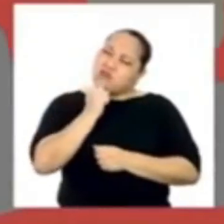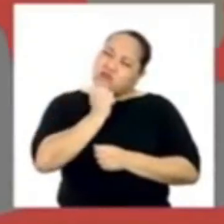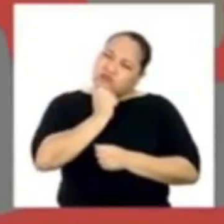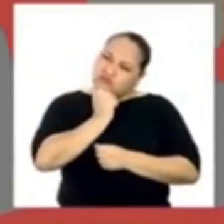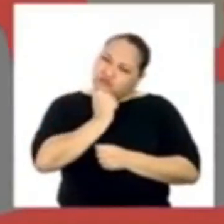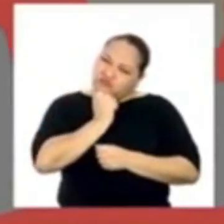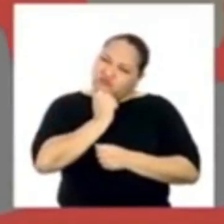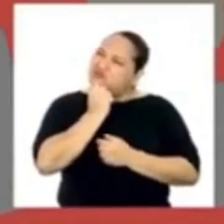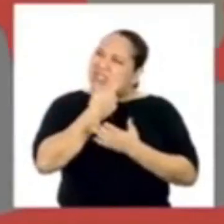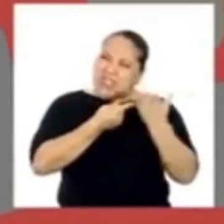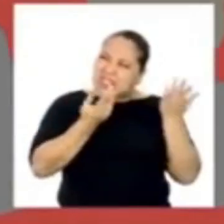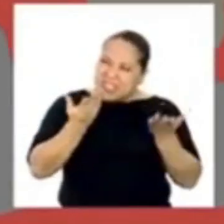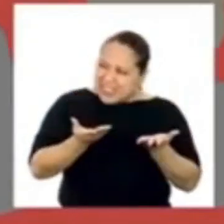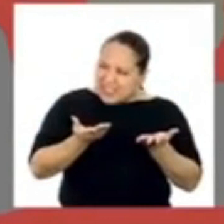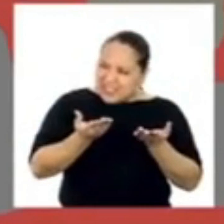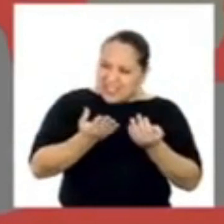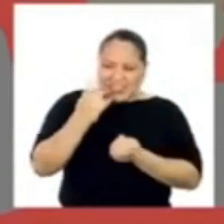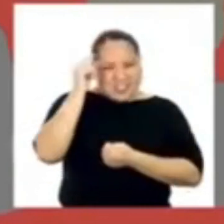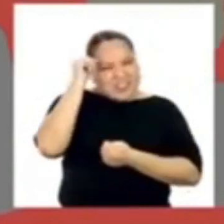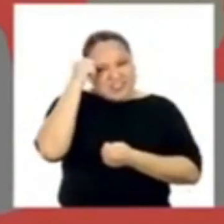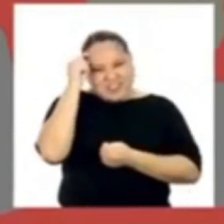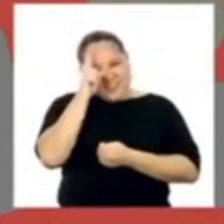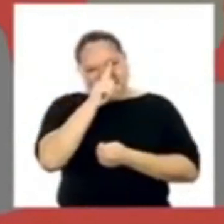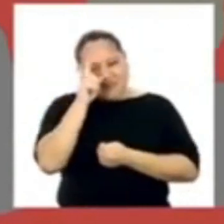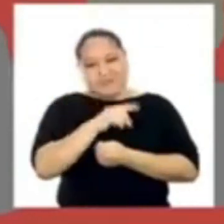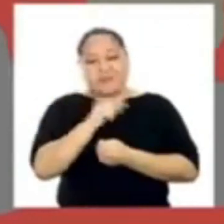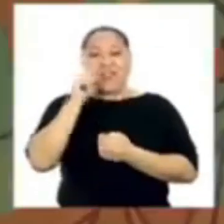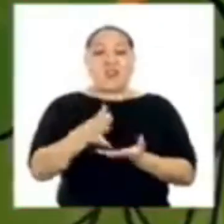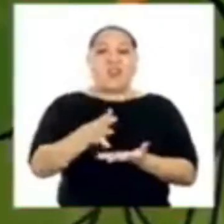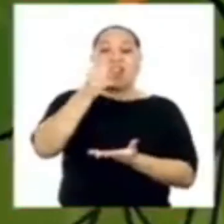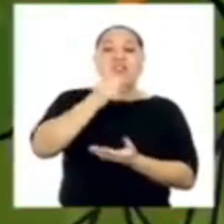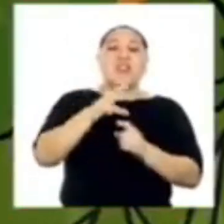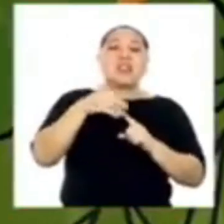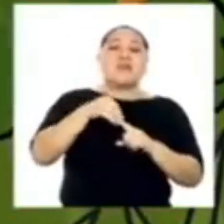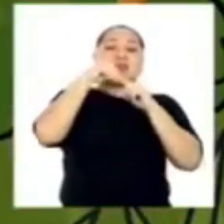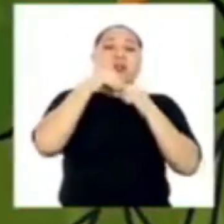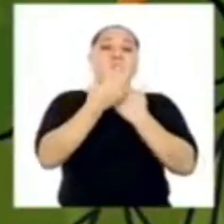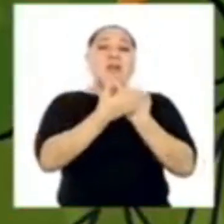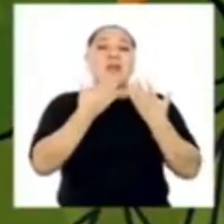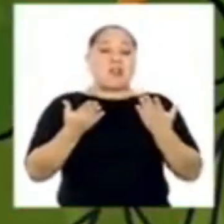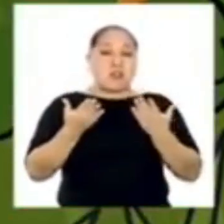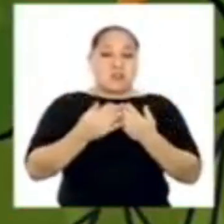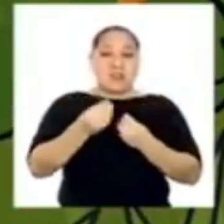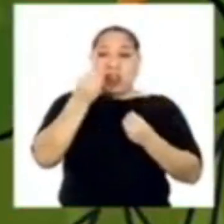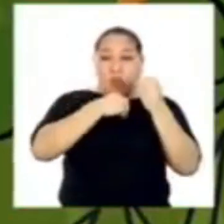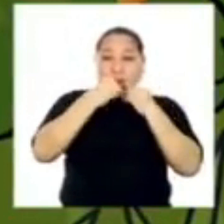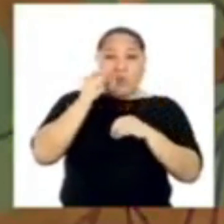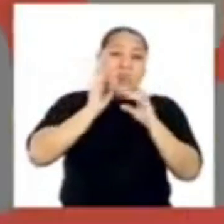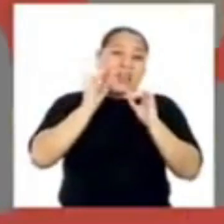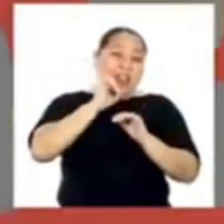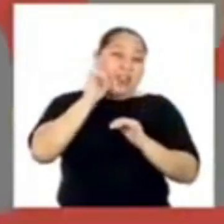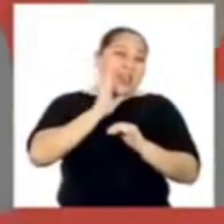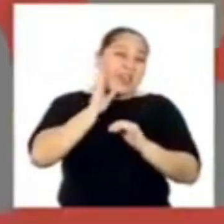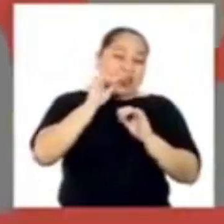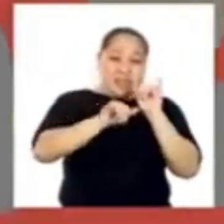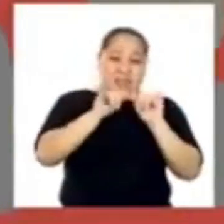¿Orgánicos? Ay, ¿qué era eso? No me acuerdo. Es un tacho especial para los restos de comida.